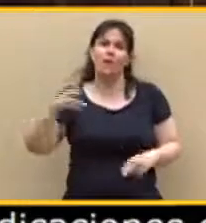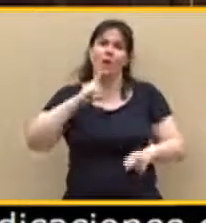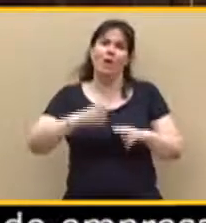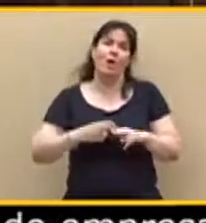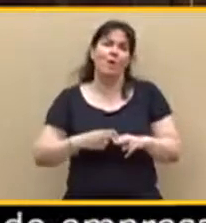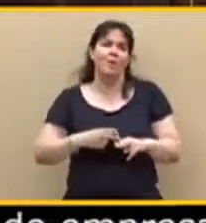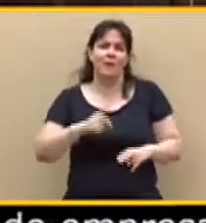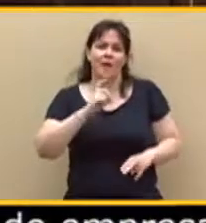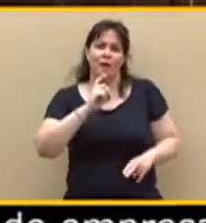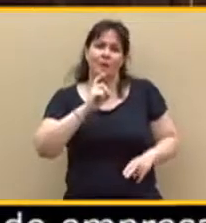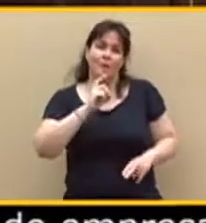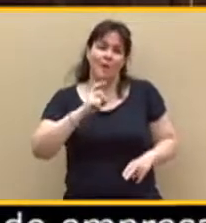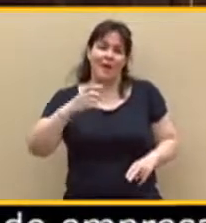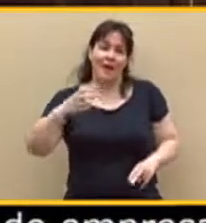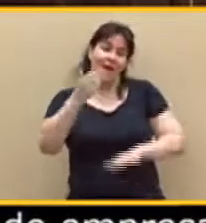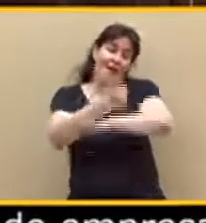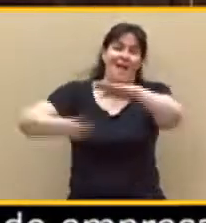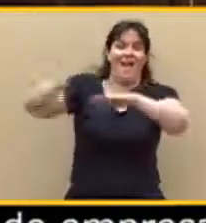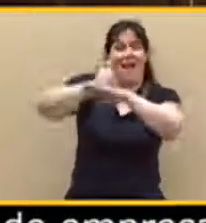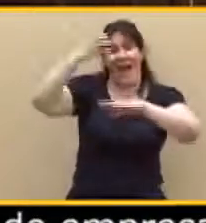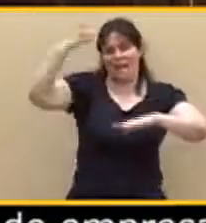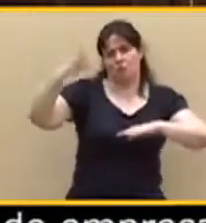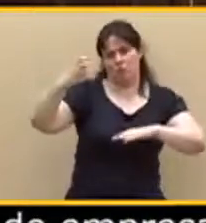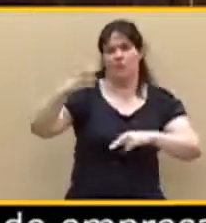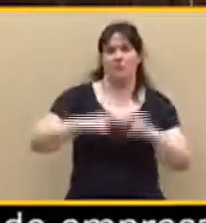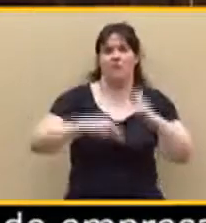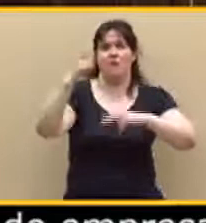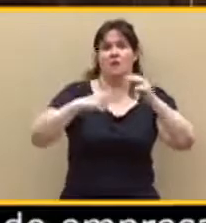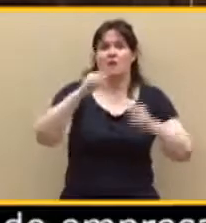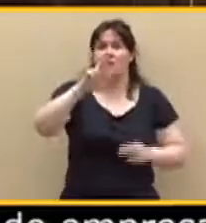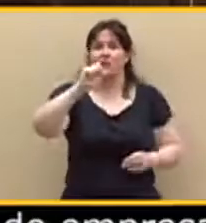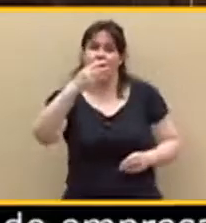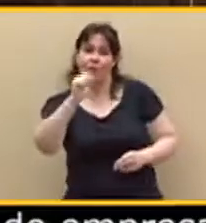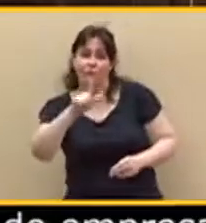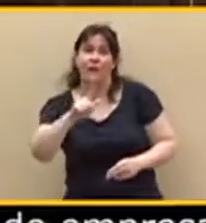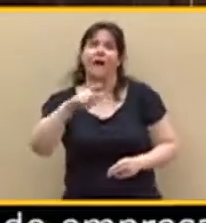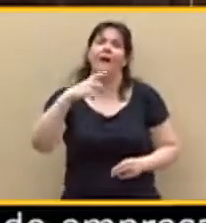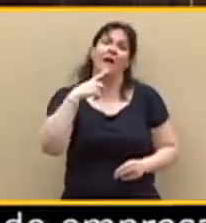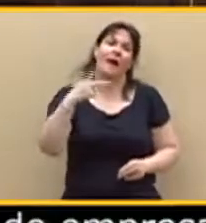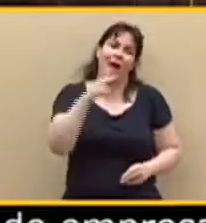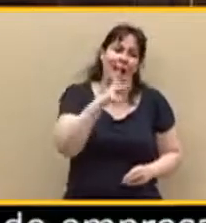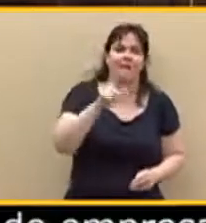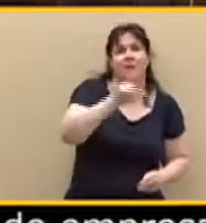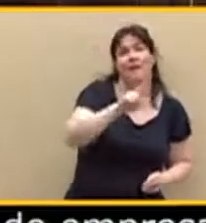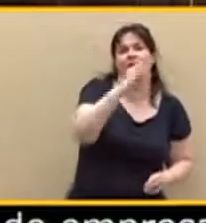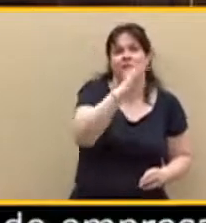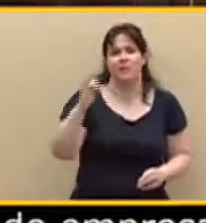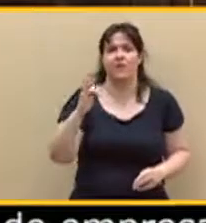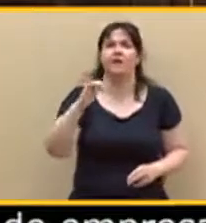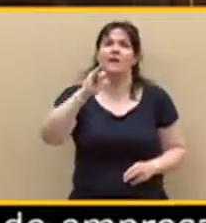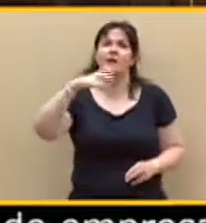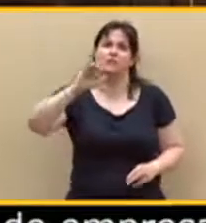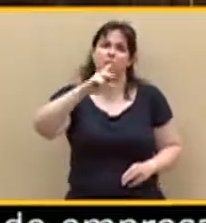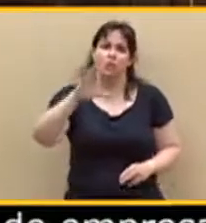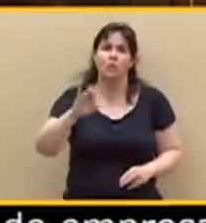ladrillo. Ferrovial, SACIR, OHL, FCC y Solux, ACS,